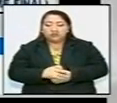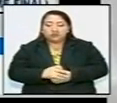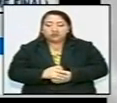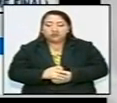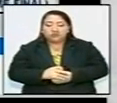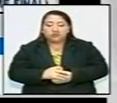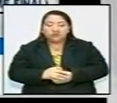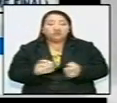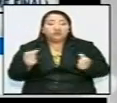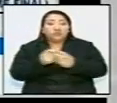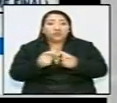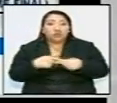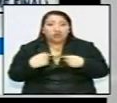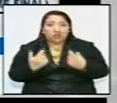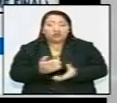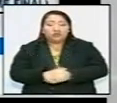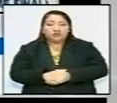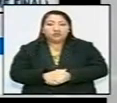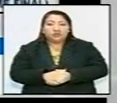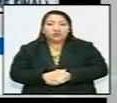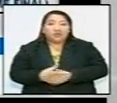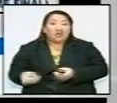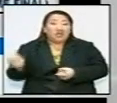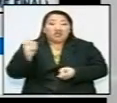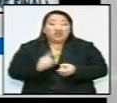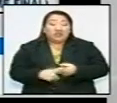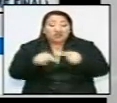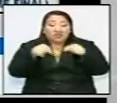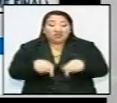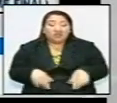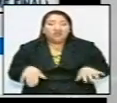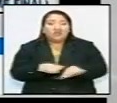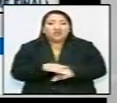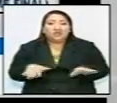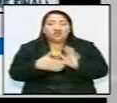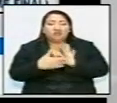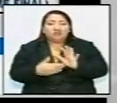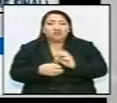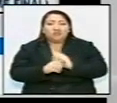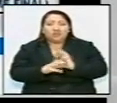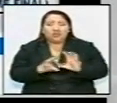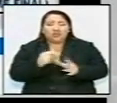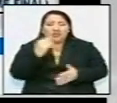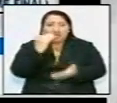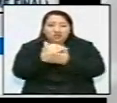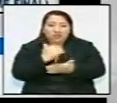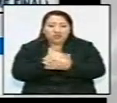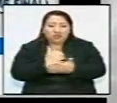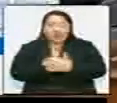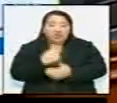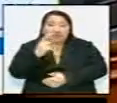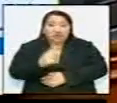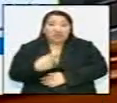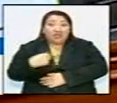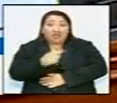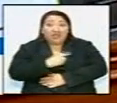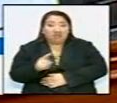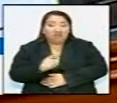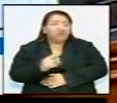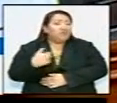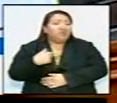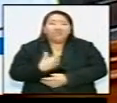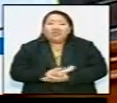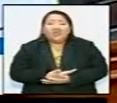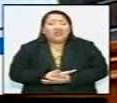Señores congresistas, hasta aquí ha quedado demostrado que los argumentos del denunciante no